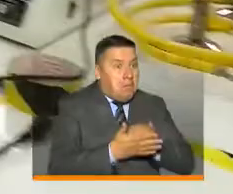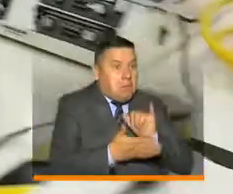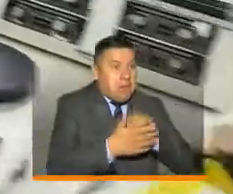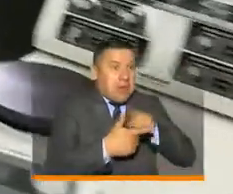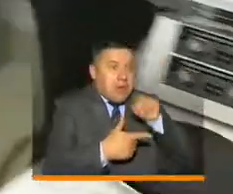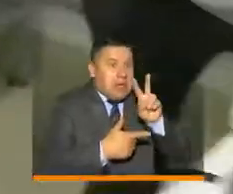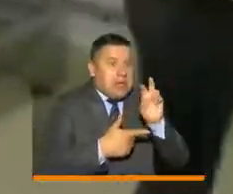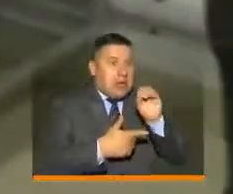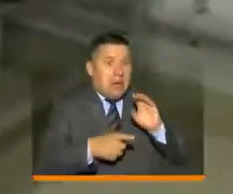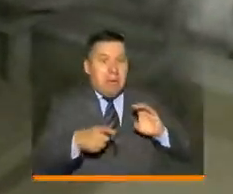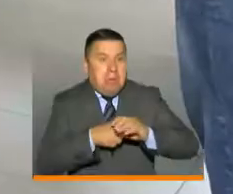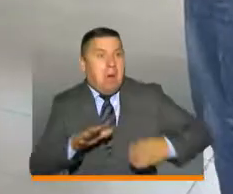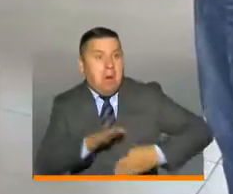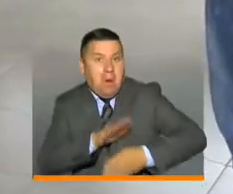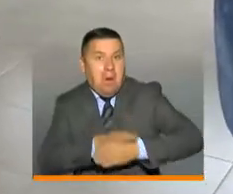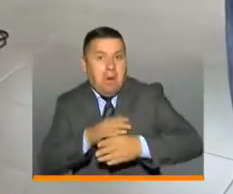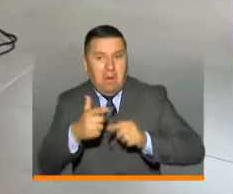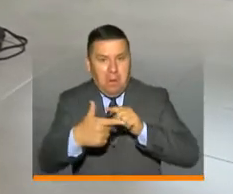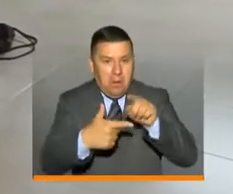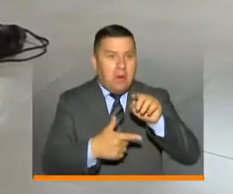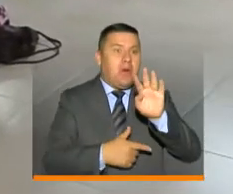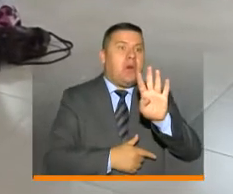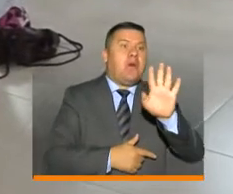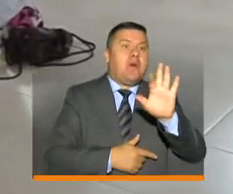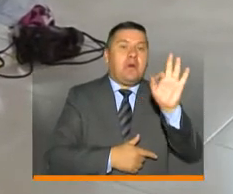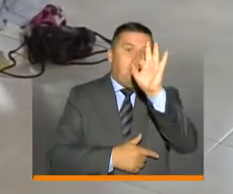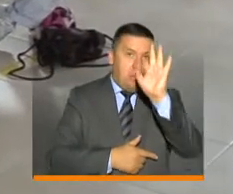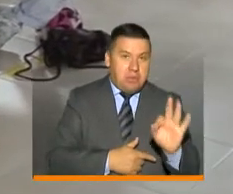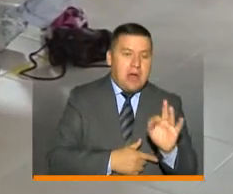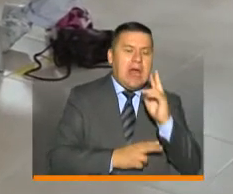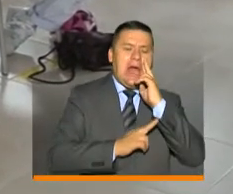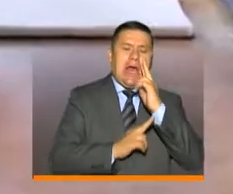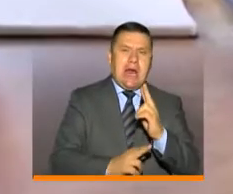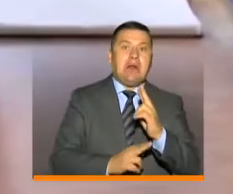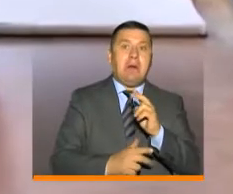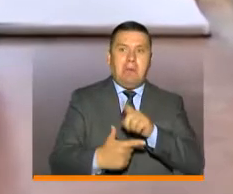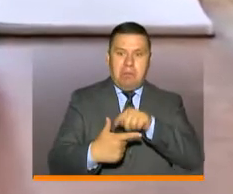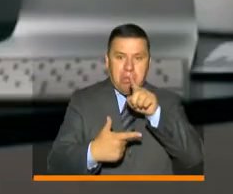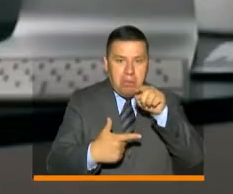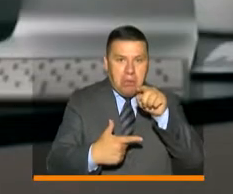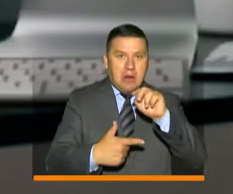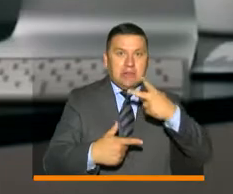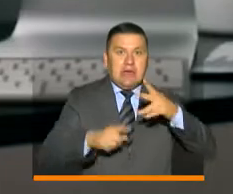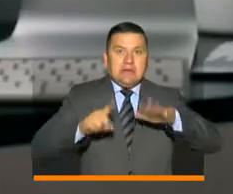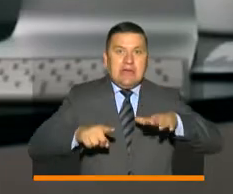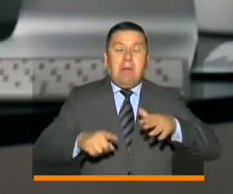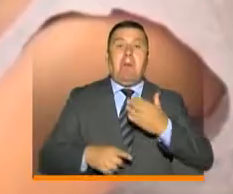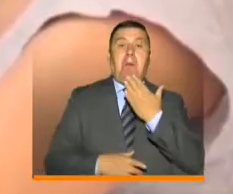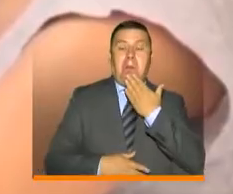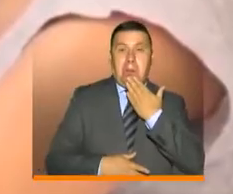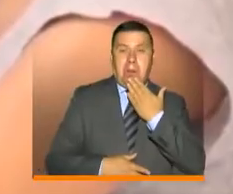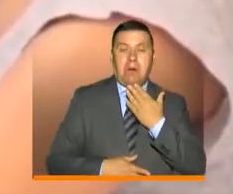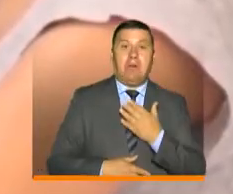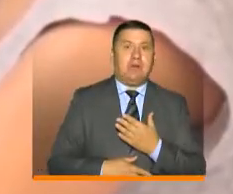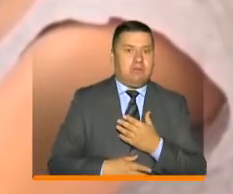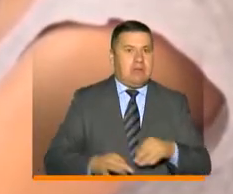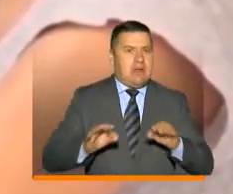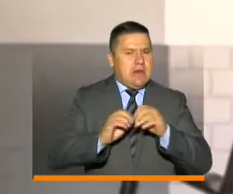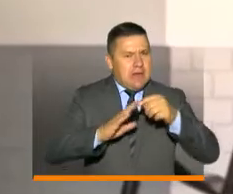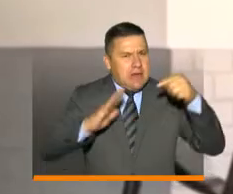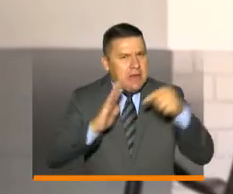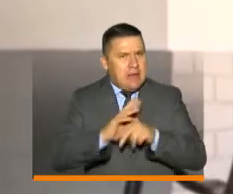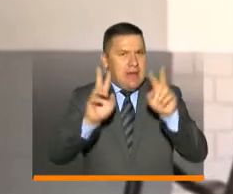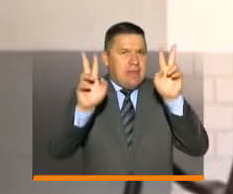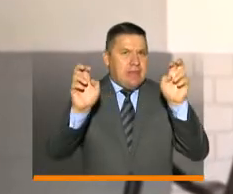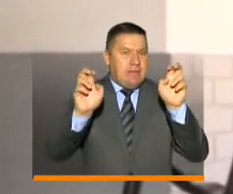matrículas de pregrado, e incluso el 45% reconoce un crecimiento para este segundo semestre. Para abordar a profundidad